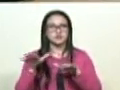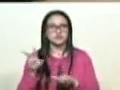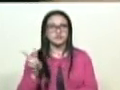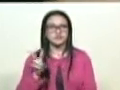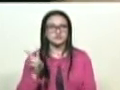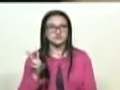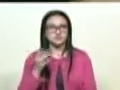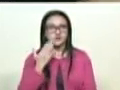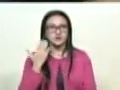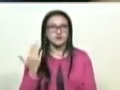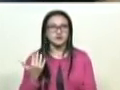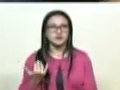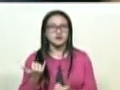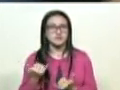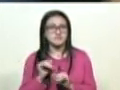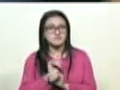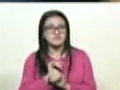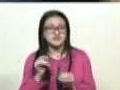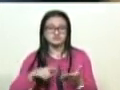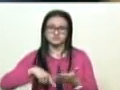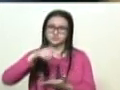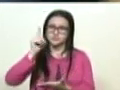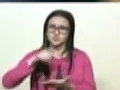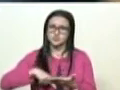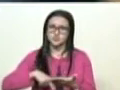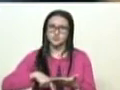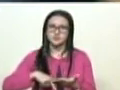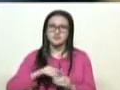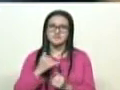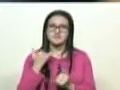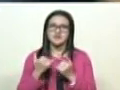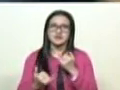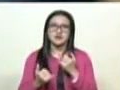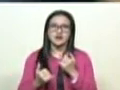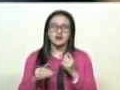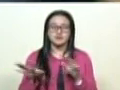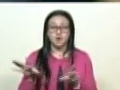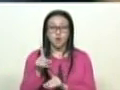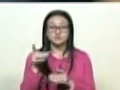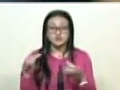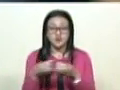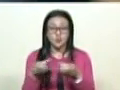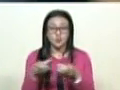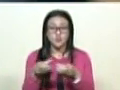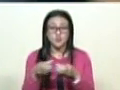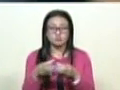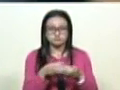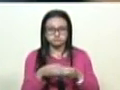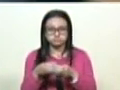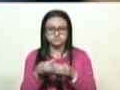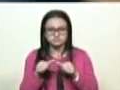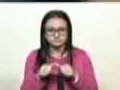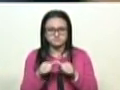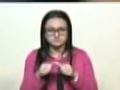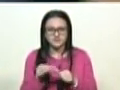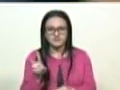Venezuela, Jorge Arreaza, luego de haber firmado esta acta final de la 11ª reunión de la Comisión de Seguimiento